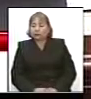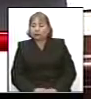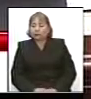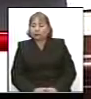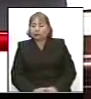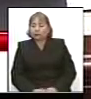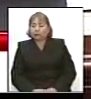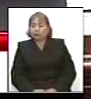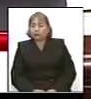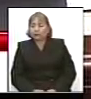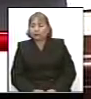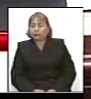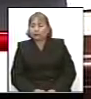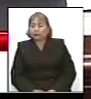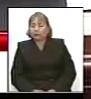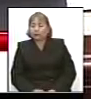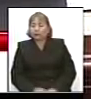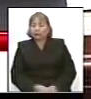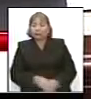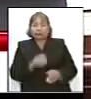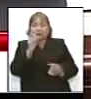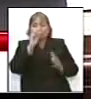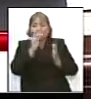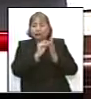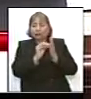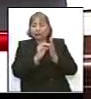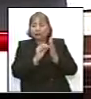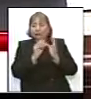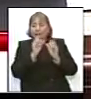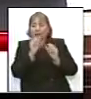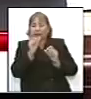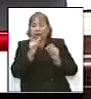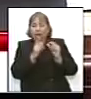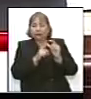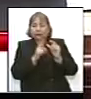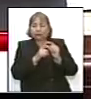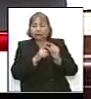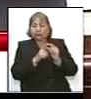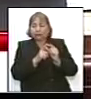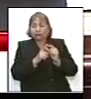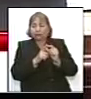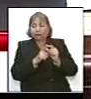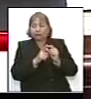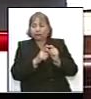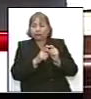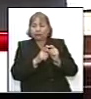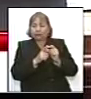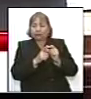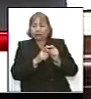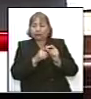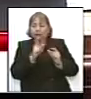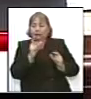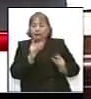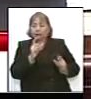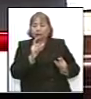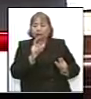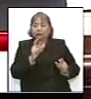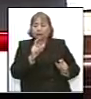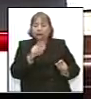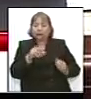a pedirle un texto sustitutorio porque solamente se trata de una palabra que es en